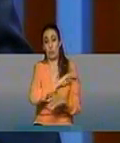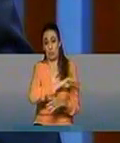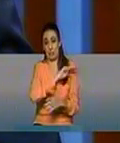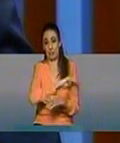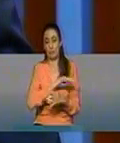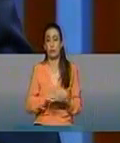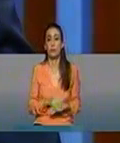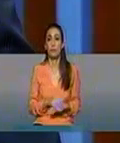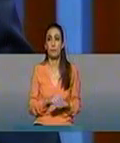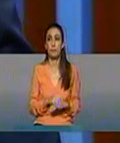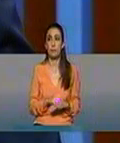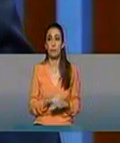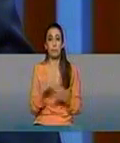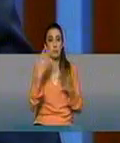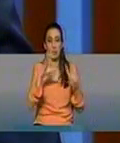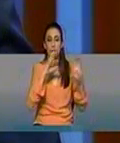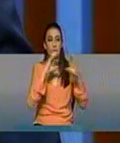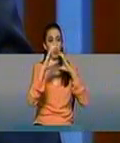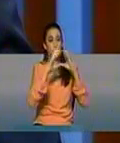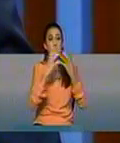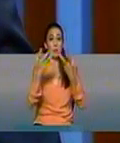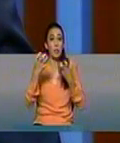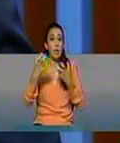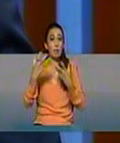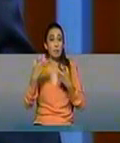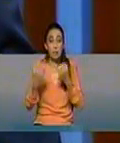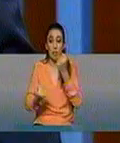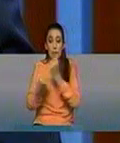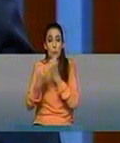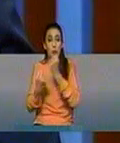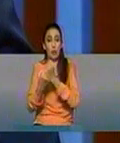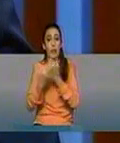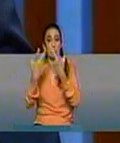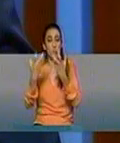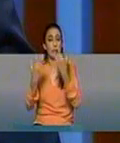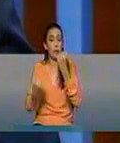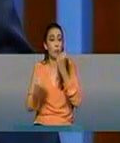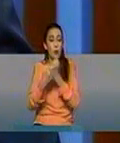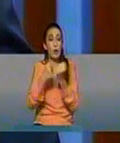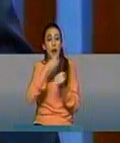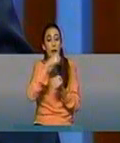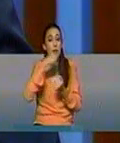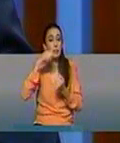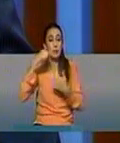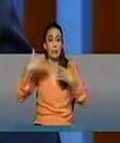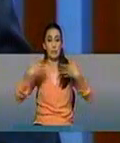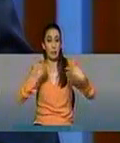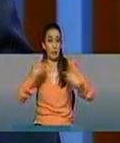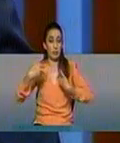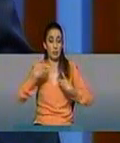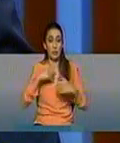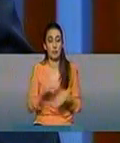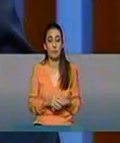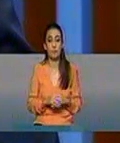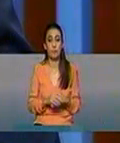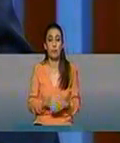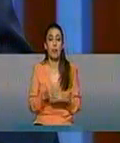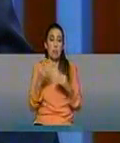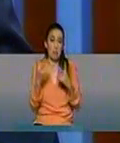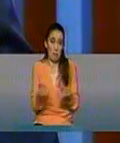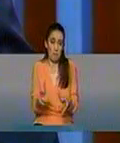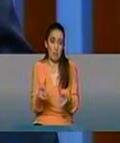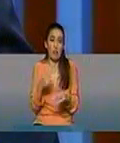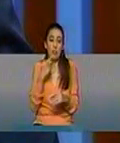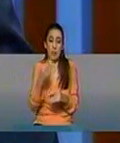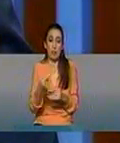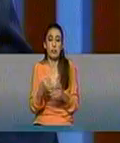Quito, y hay mucho interés. Ha habido mucho apoyo de parte de Quito Turismo hacia la cervecería artesanal. De hecho, ellos están